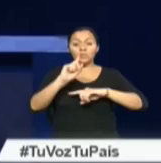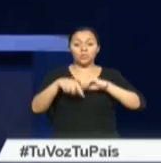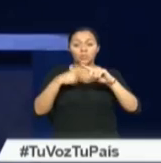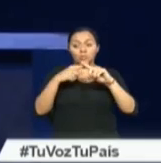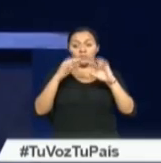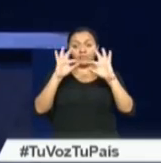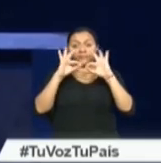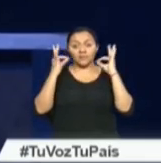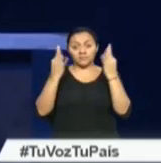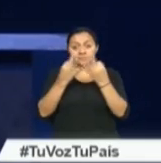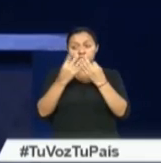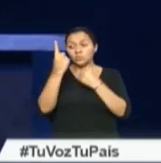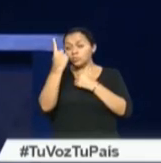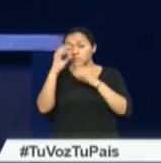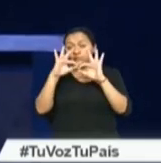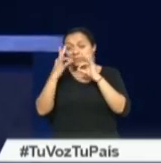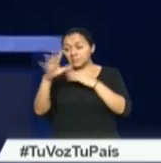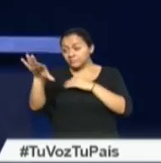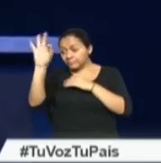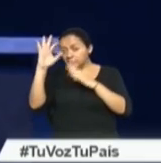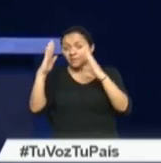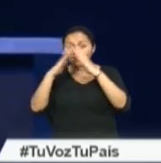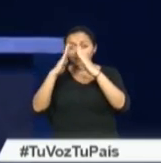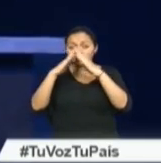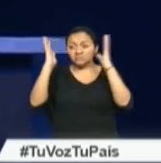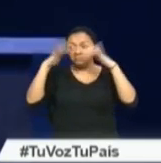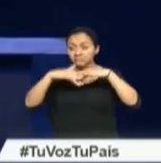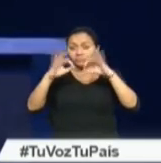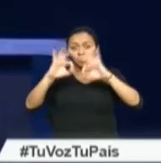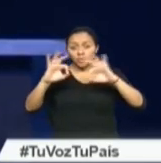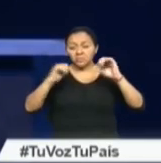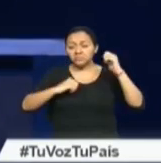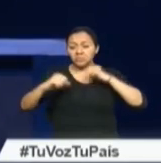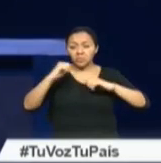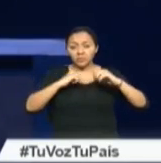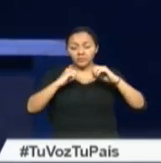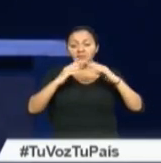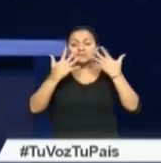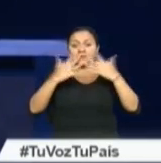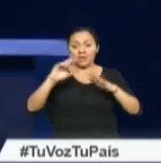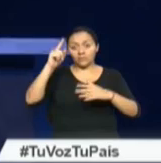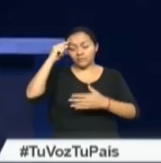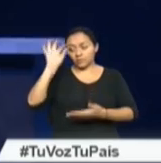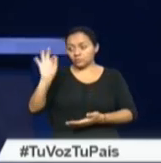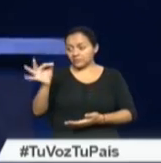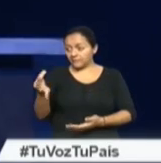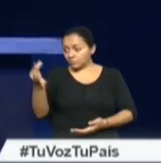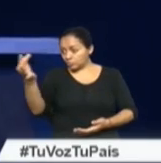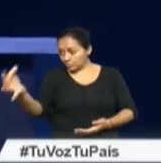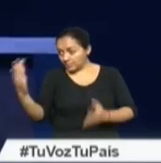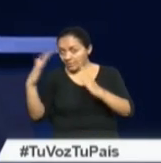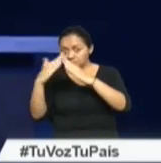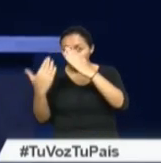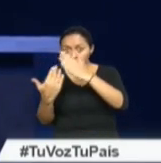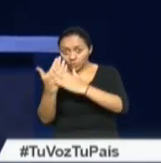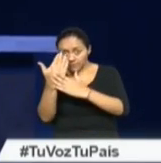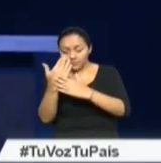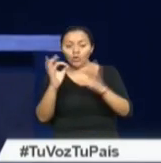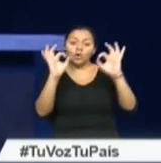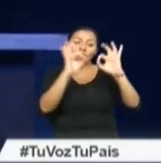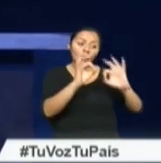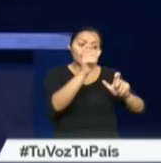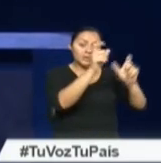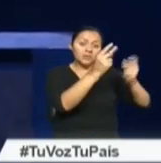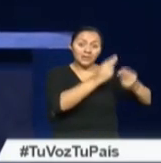que se quedó sin casa hoy vuelva a tener un hogar digno, mientras un emprendedor que perdió su negocio